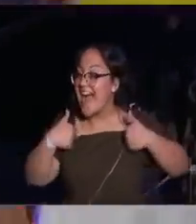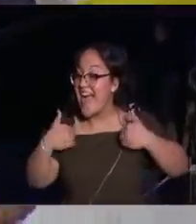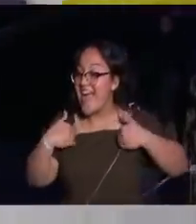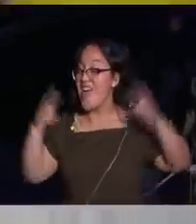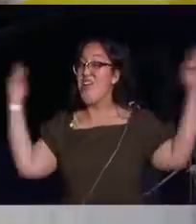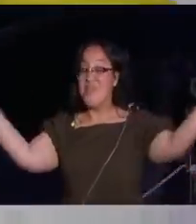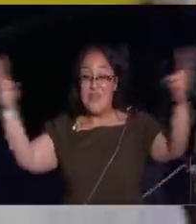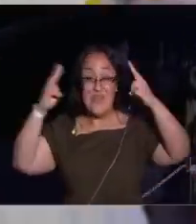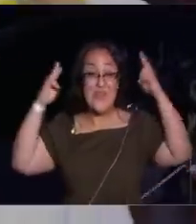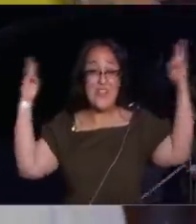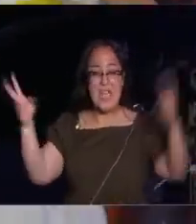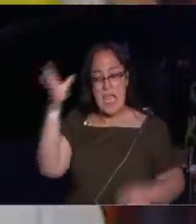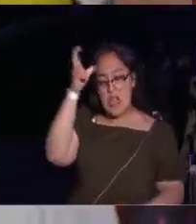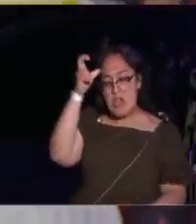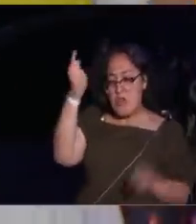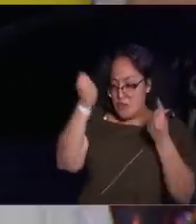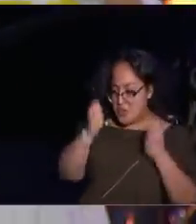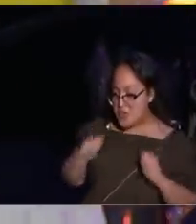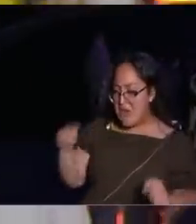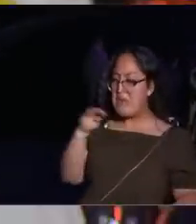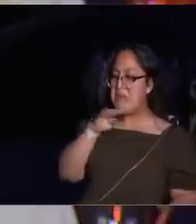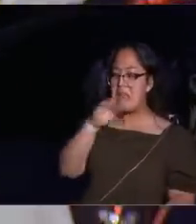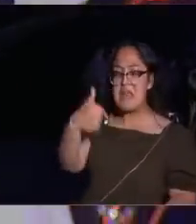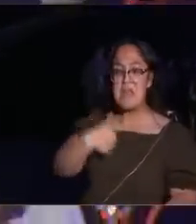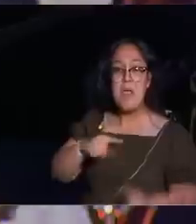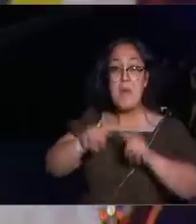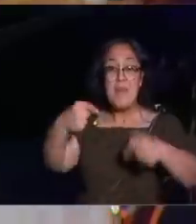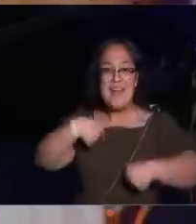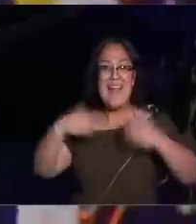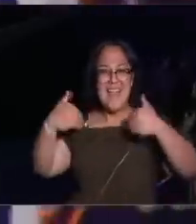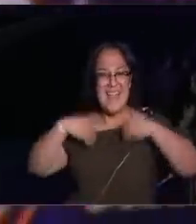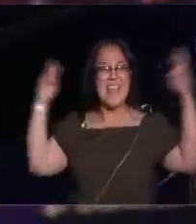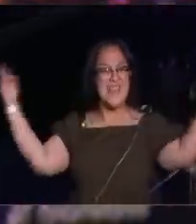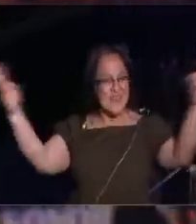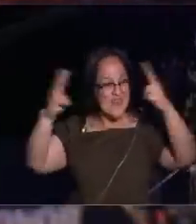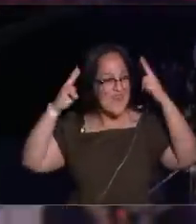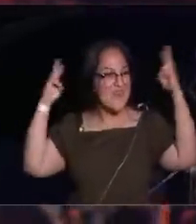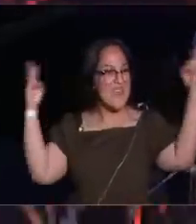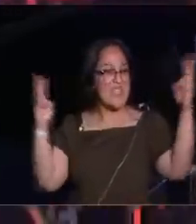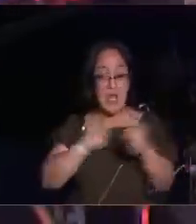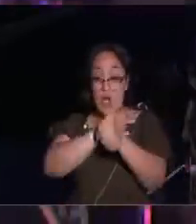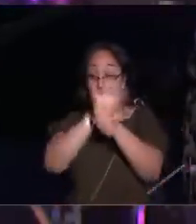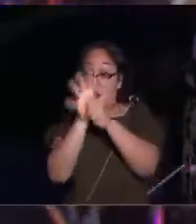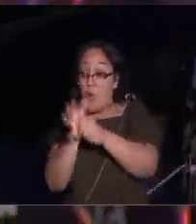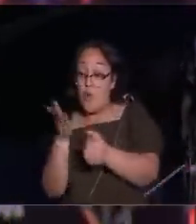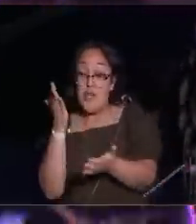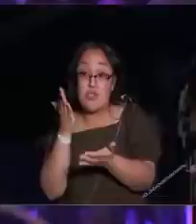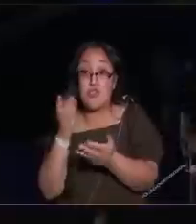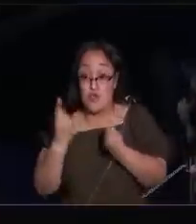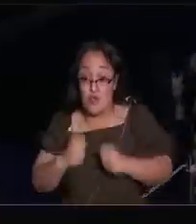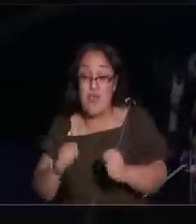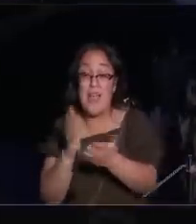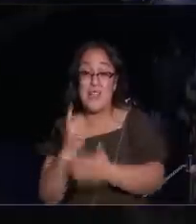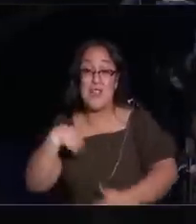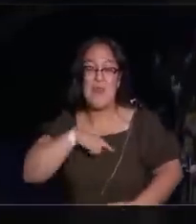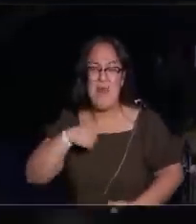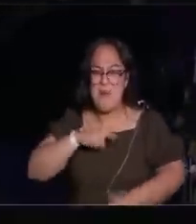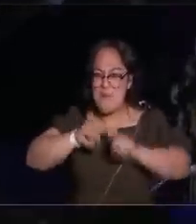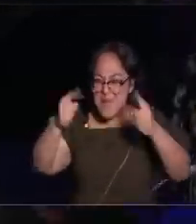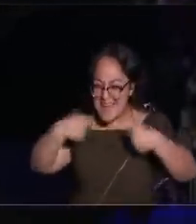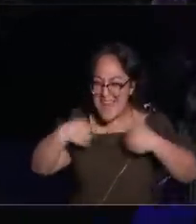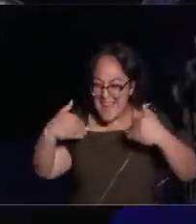victorioso. El diablo me trató de atrapar, pero yo soy victorioso. Coronavirus me trató de atrapar, pero yo soy